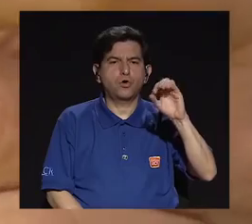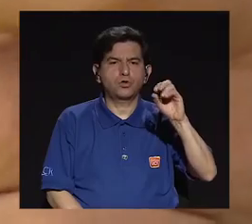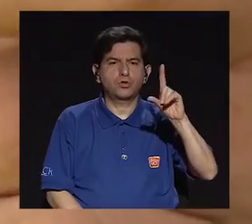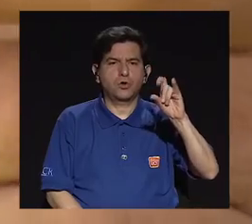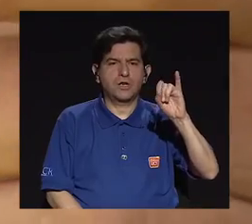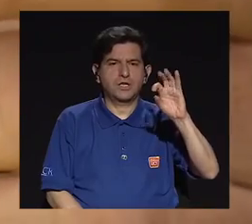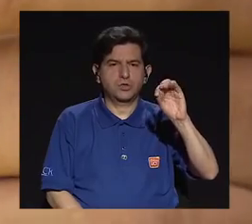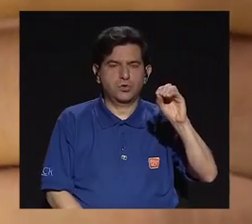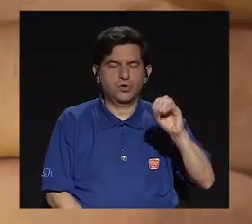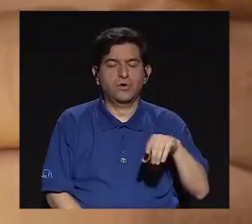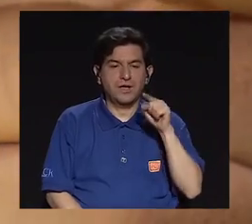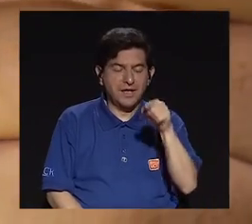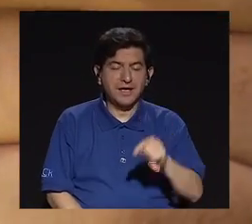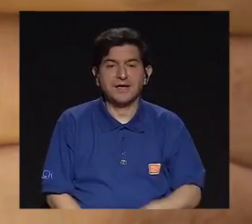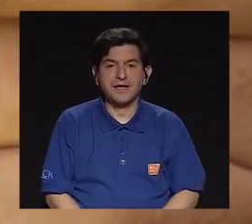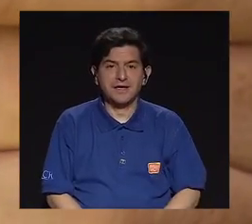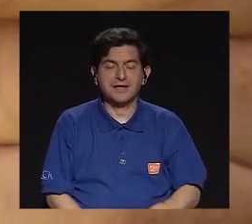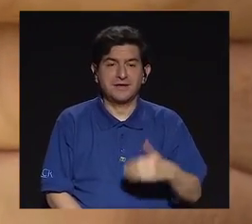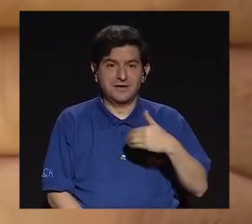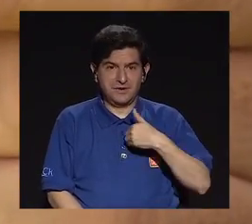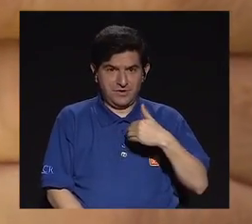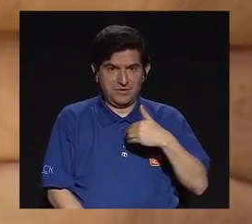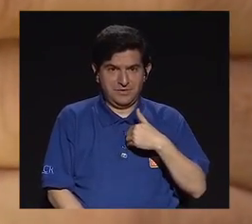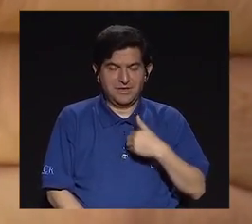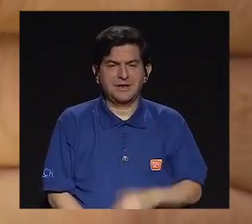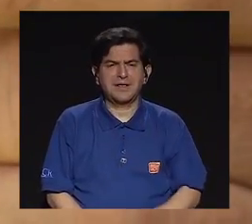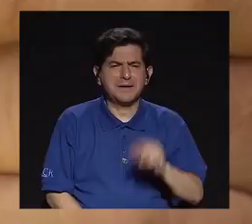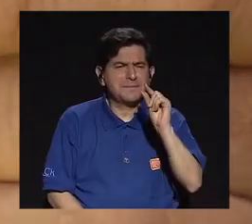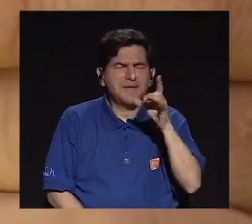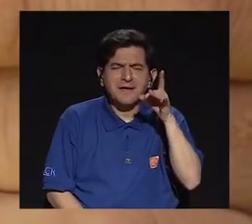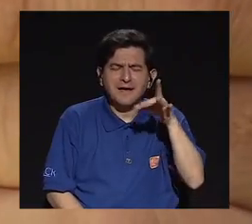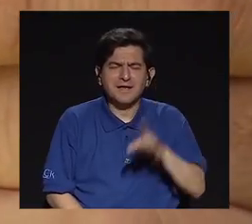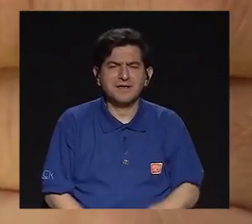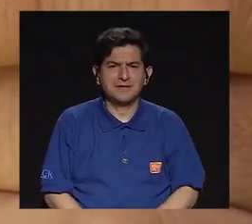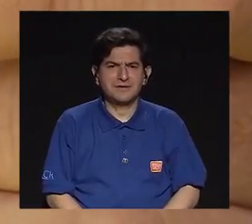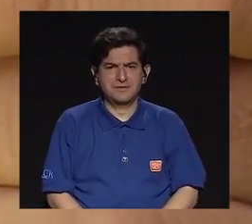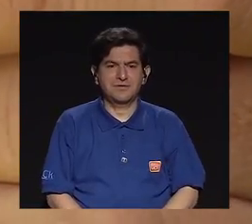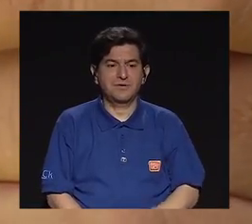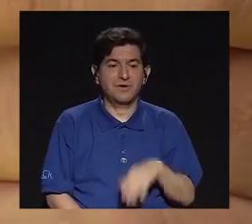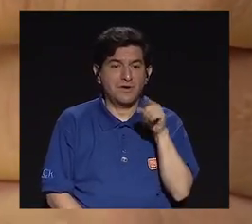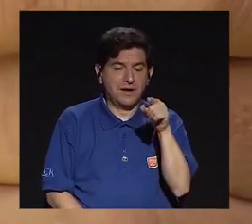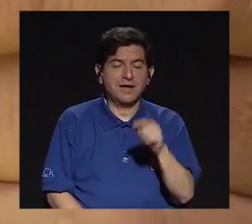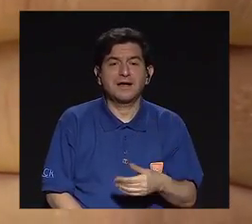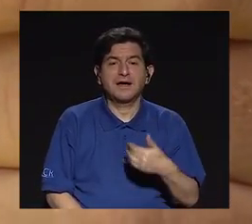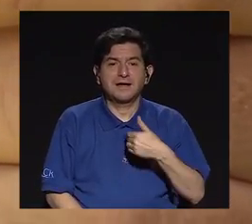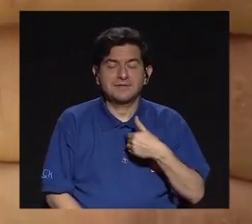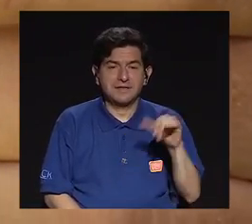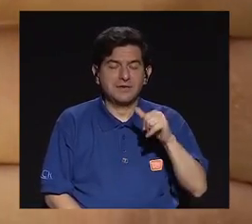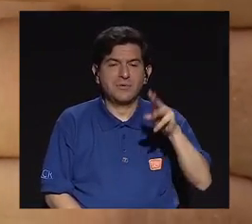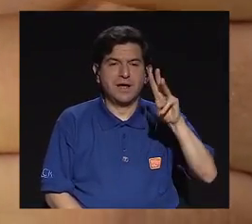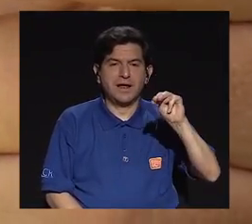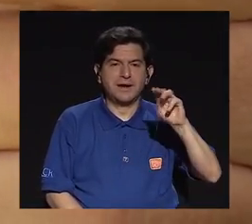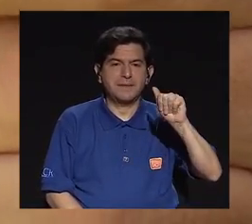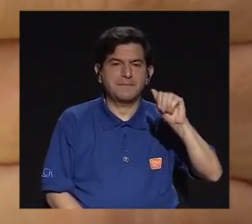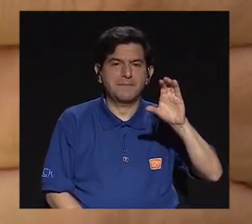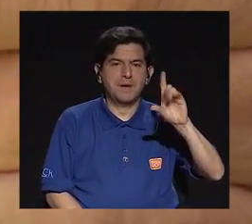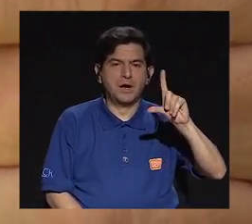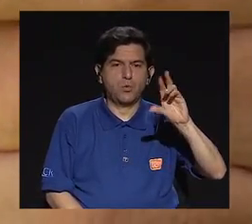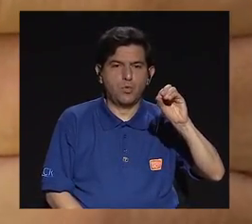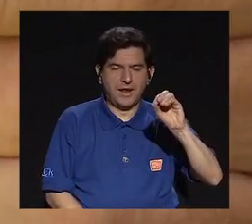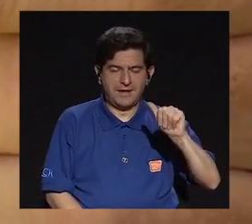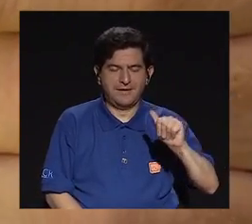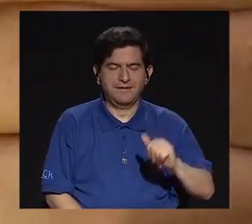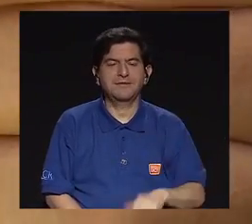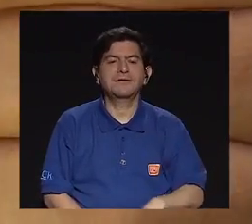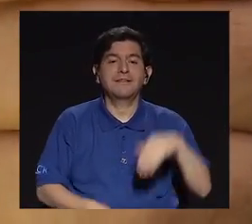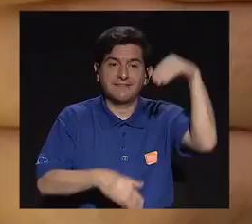otoconias, que son unos cristalitos microscópicos de carbonato de calcio. Entonces tenemos una mácula sacular o mácula del sáculo, una mácula del